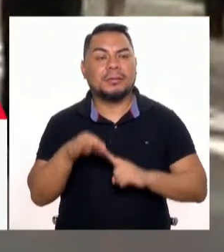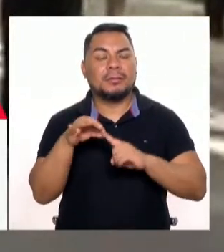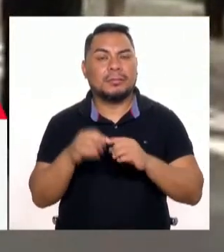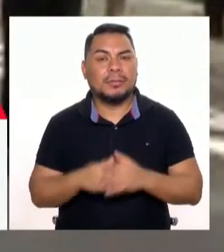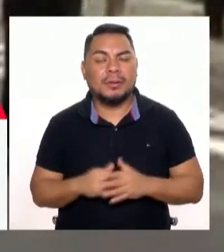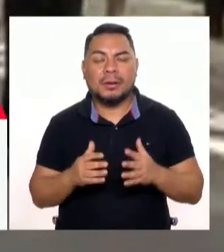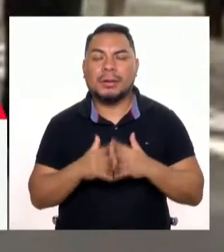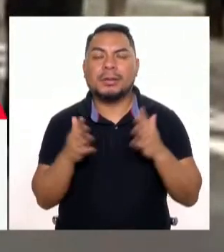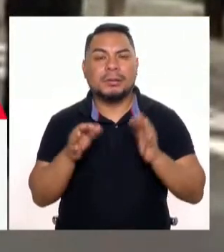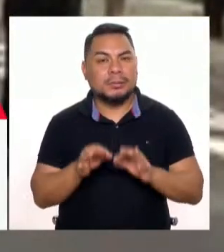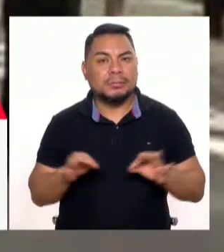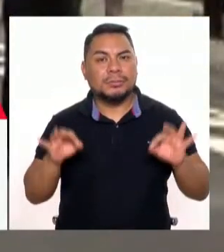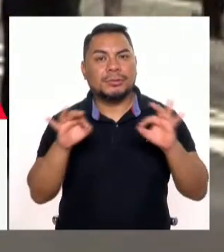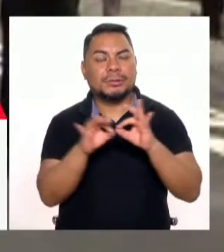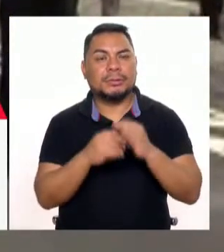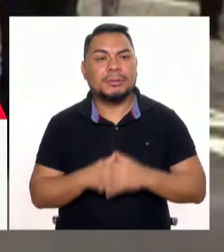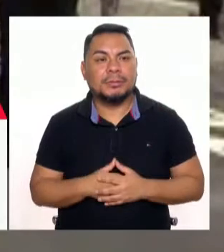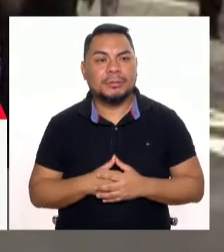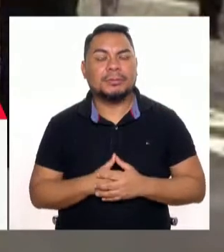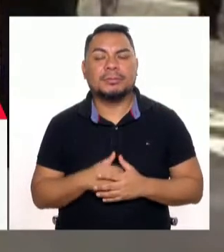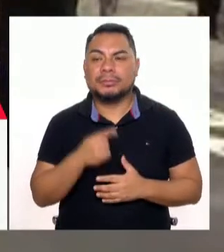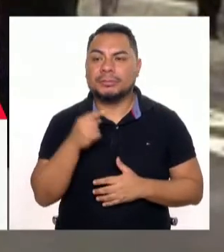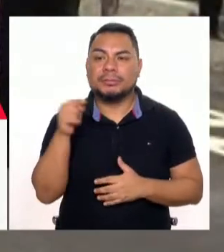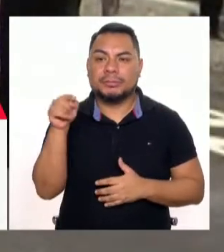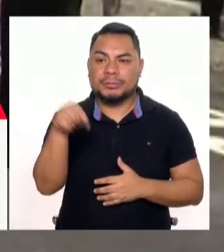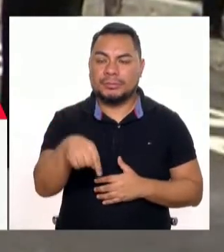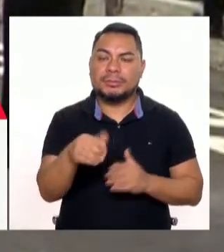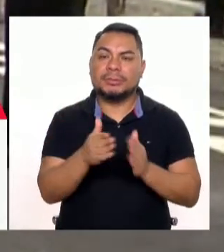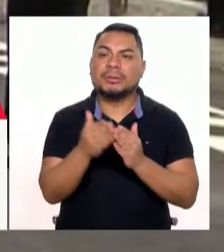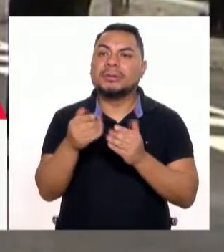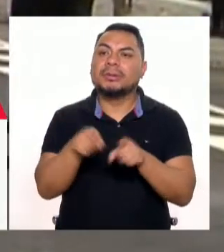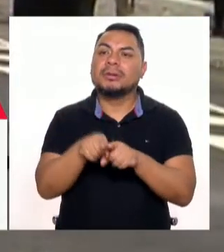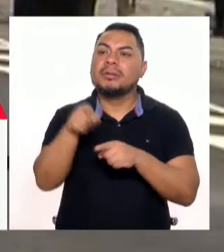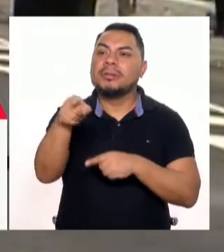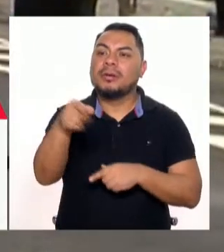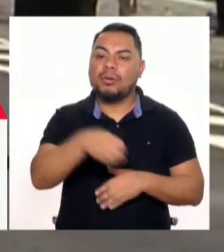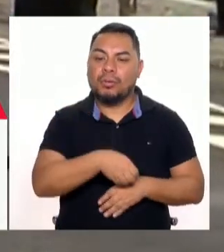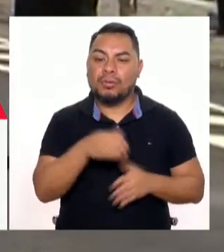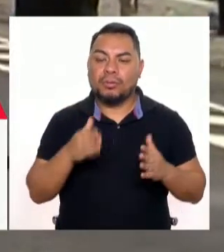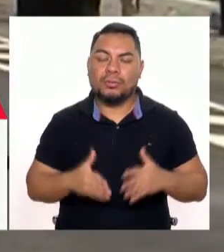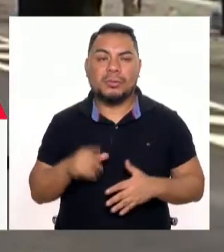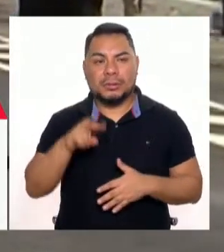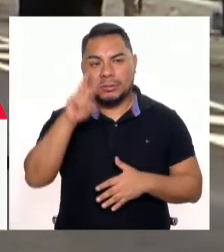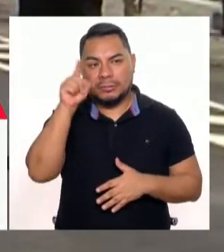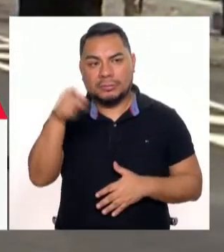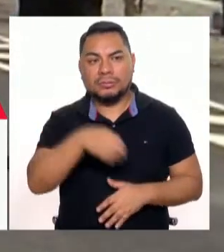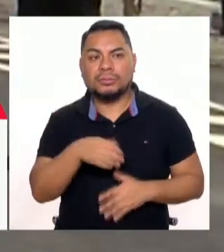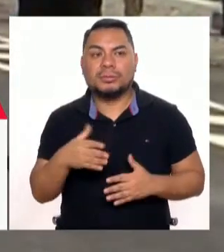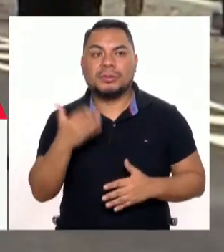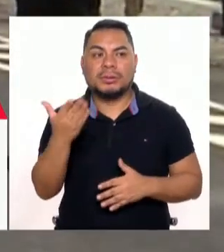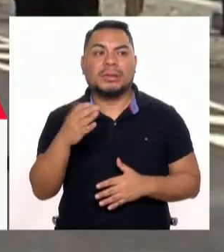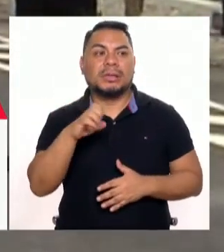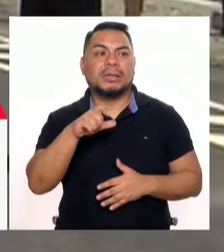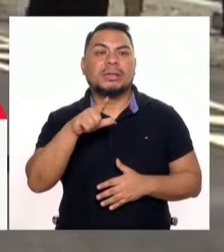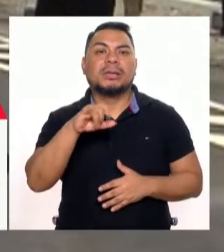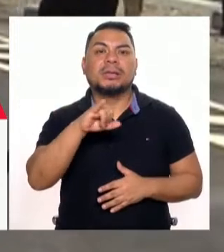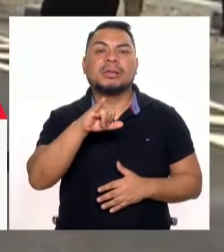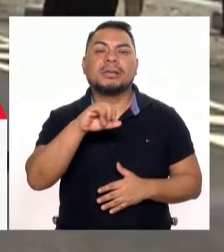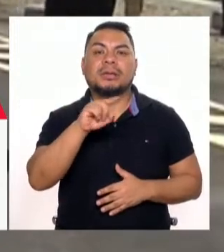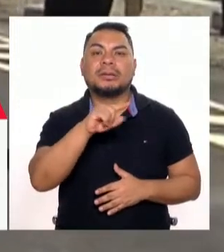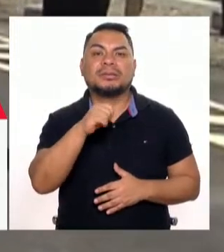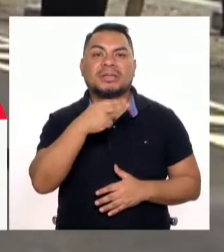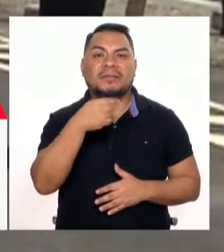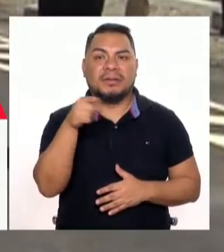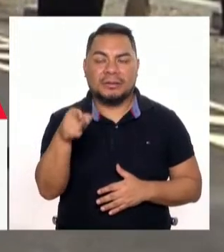tan importante está con nosotros también nuestra congresista de la República Elizabeth Medina